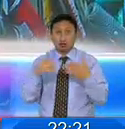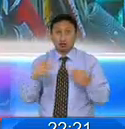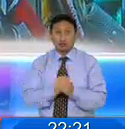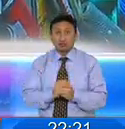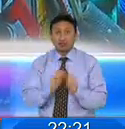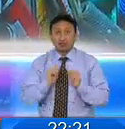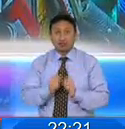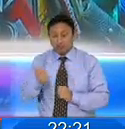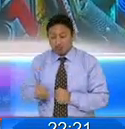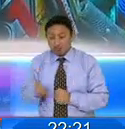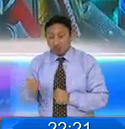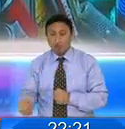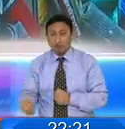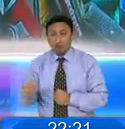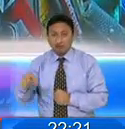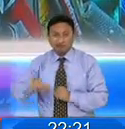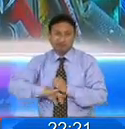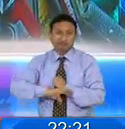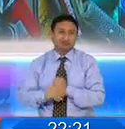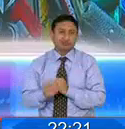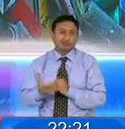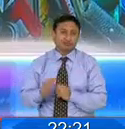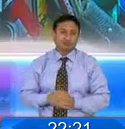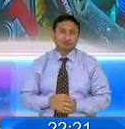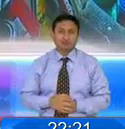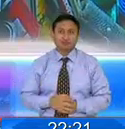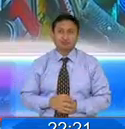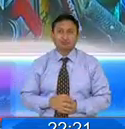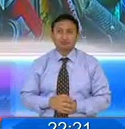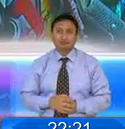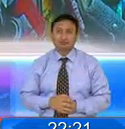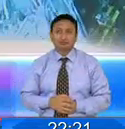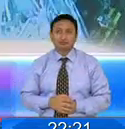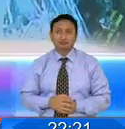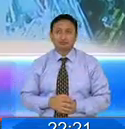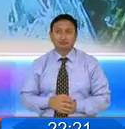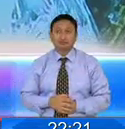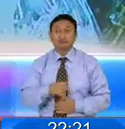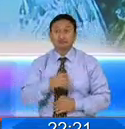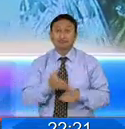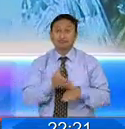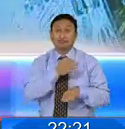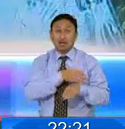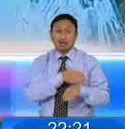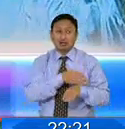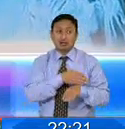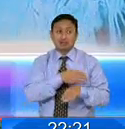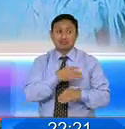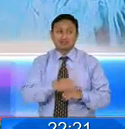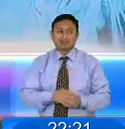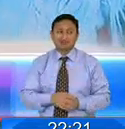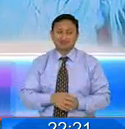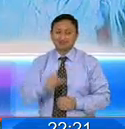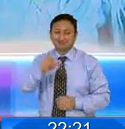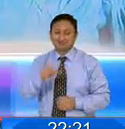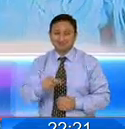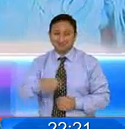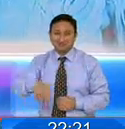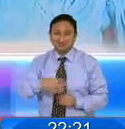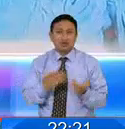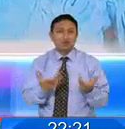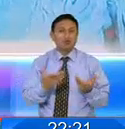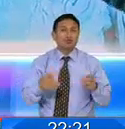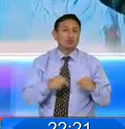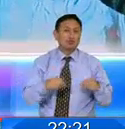que dejó en la caja y dinero que también la niña se llevó. Al parecer realizaron un estudio previo de quién atendía el local, dónde estaba